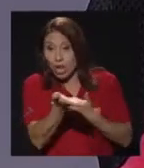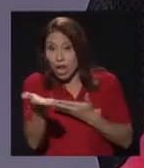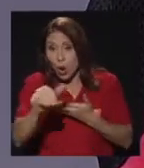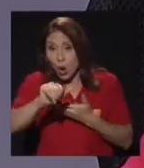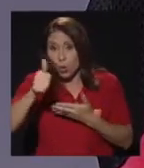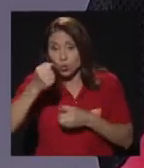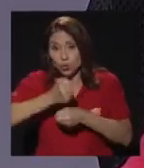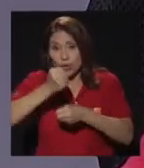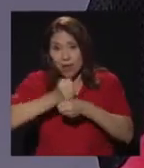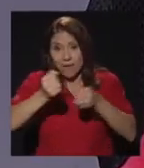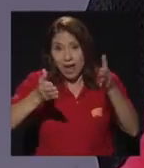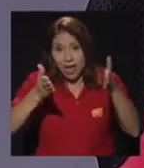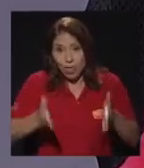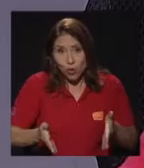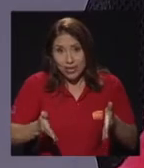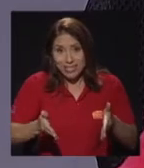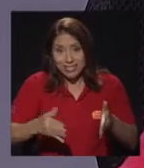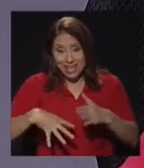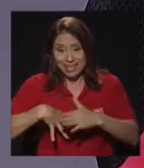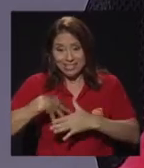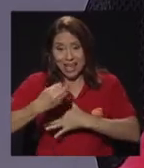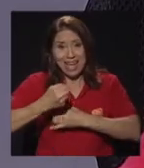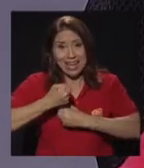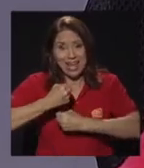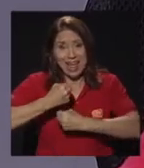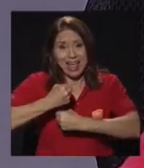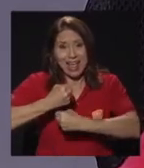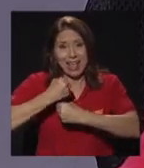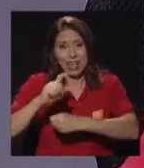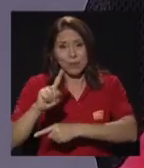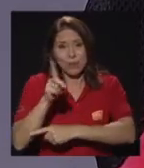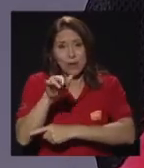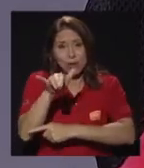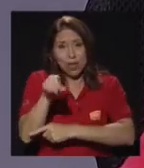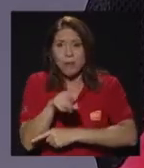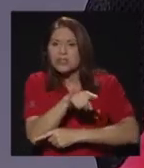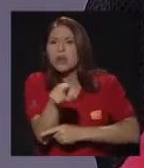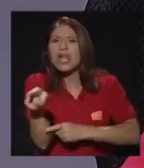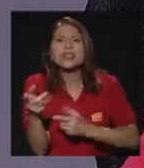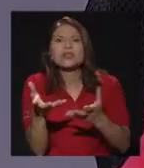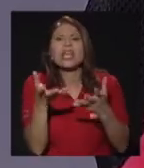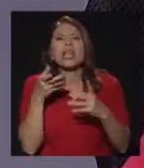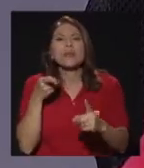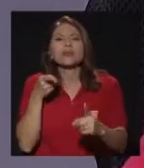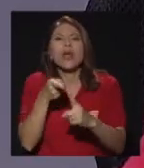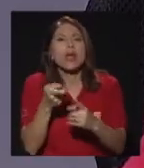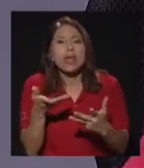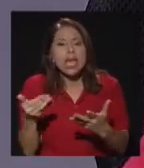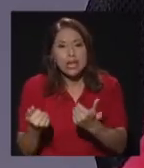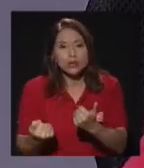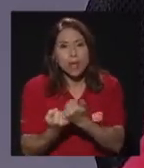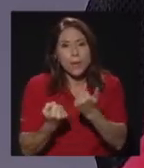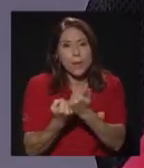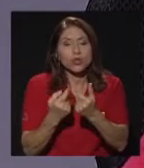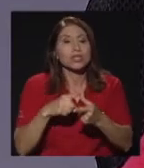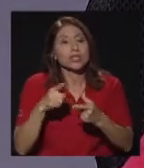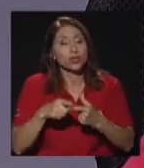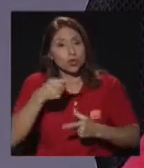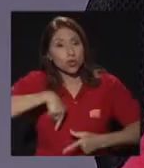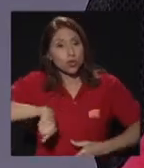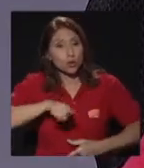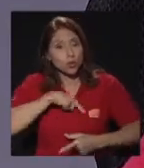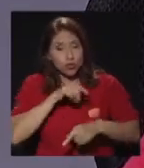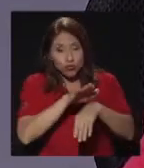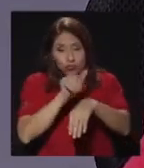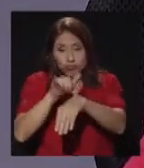y trabajadoras que salen el 1 de mayo nos apoyen. Entonces hacemos llamado de apoyo a la solidaridad de